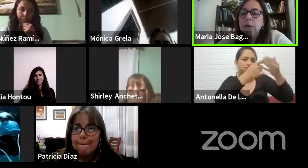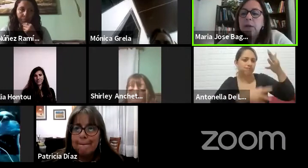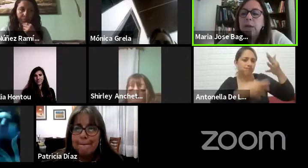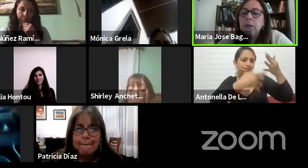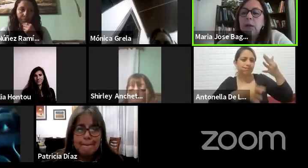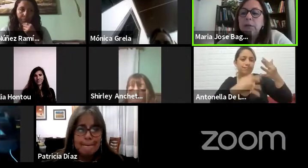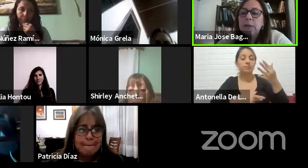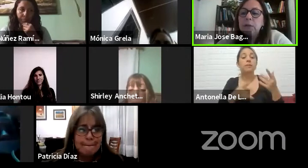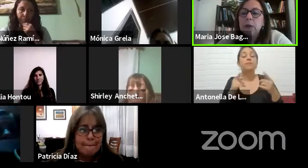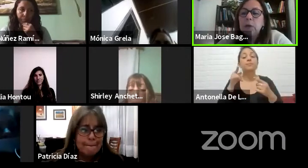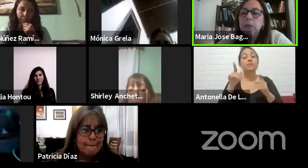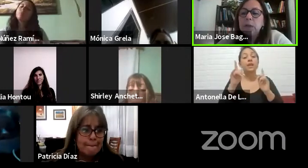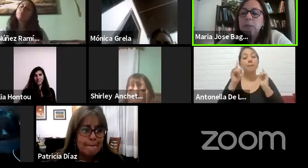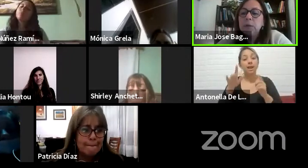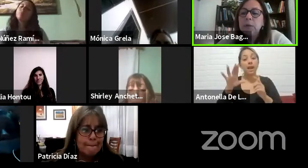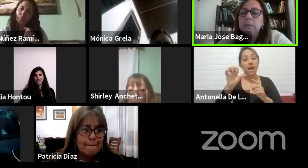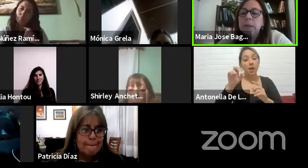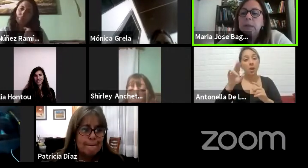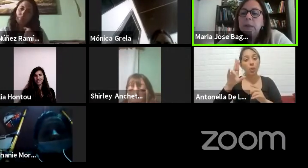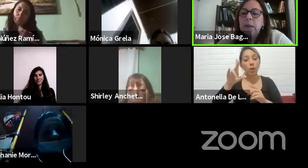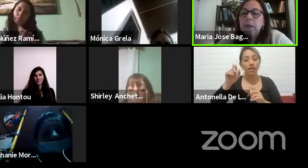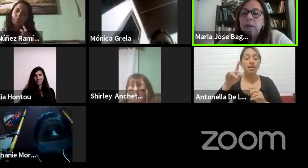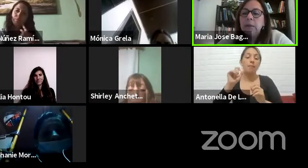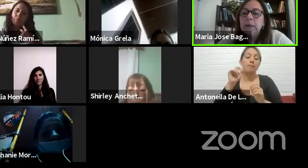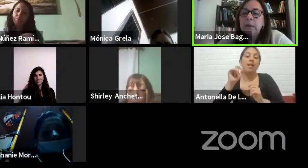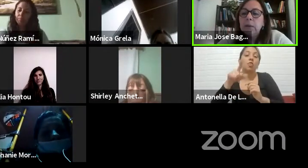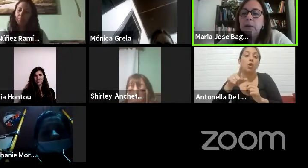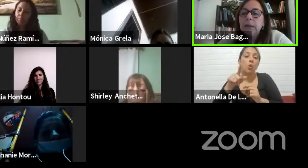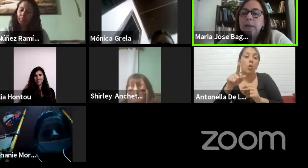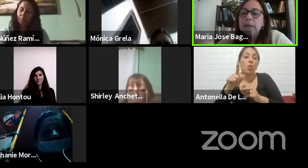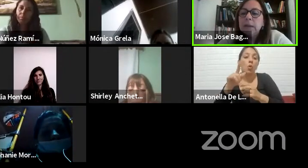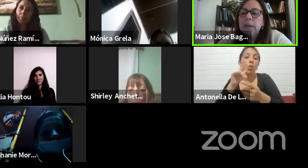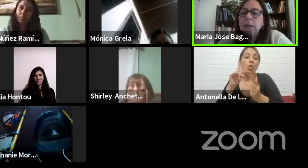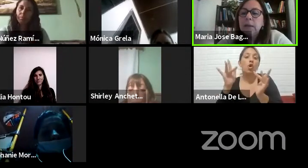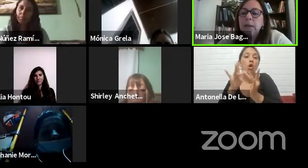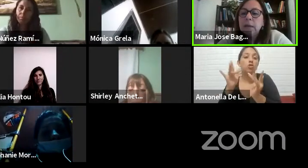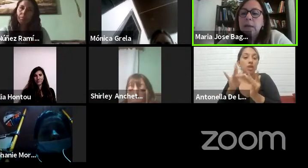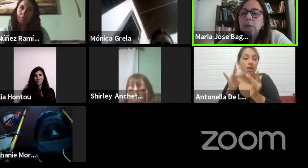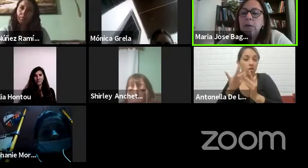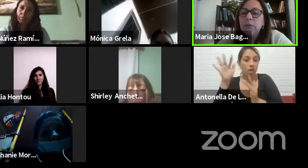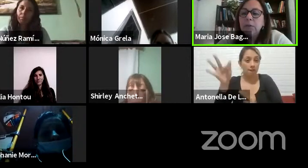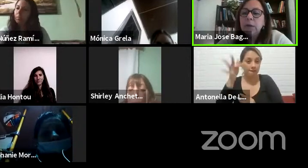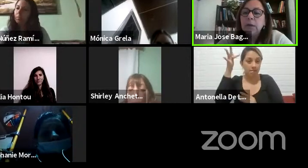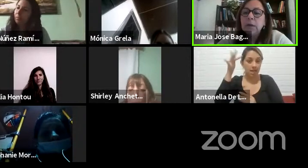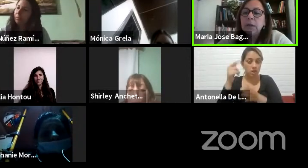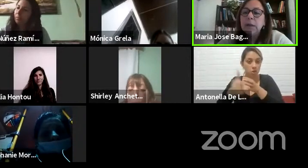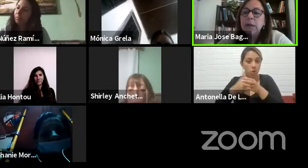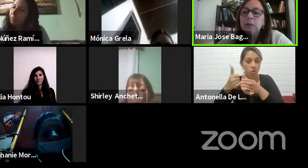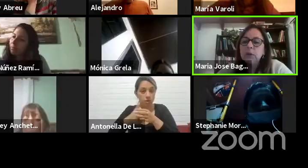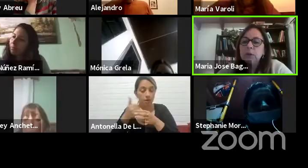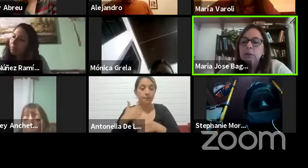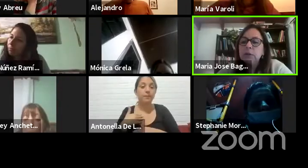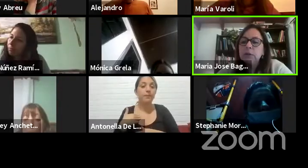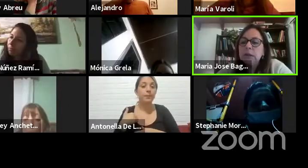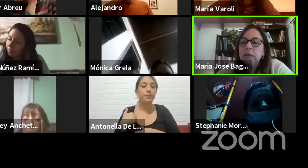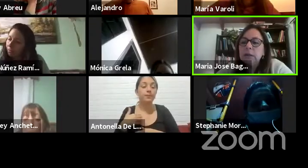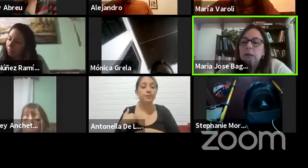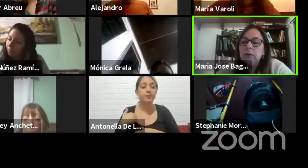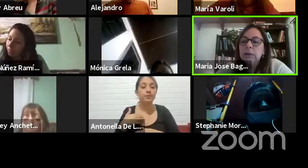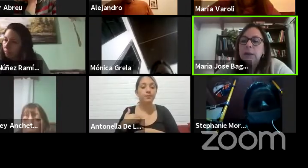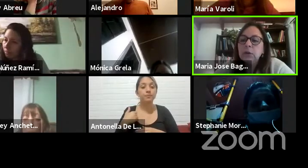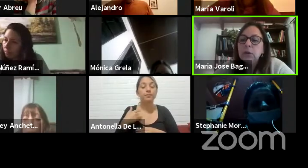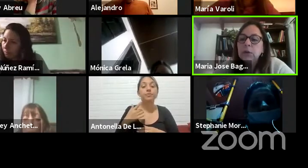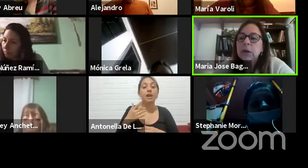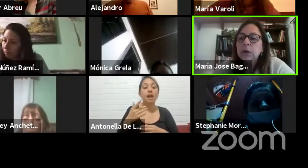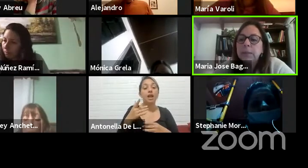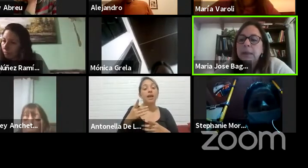dejó el contacto de la Federación Autismo. Laura dice que cree que hay una fuerte relación entre